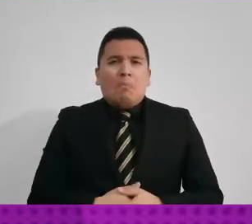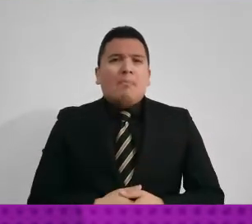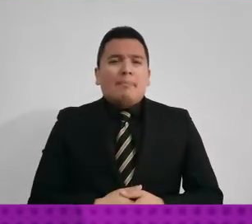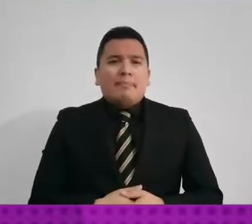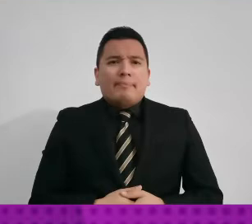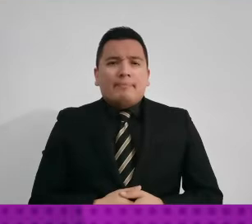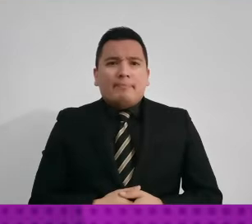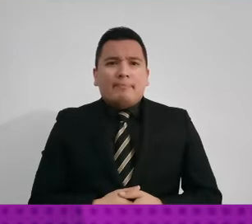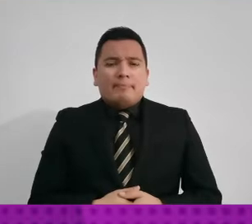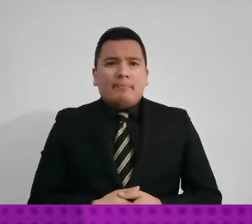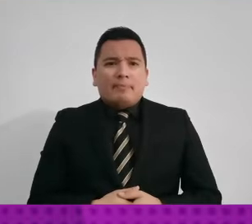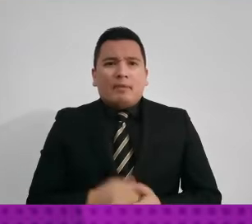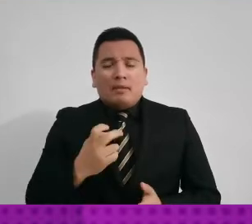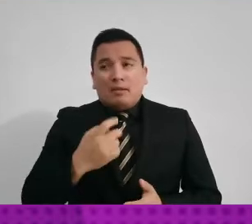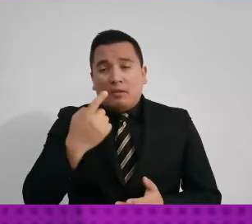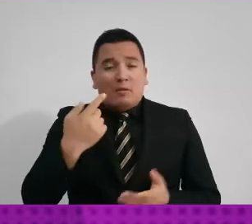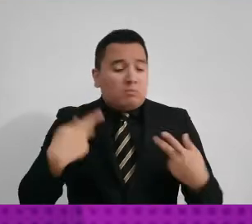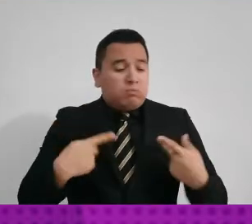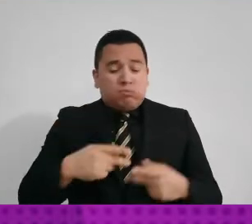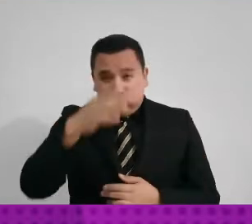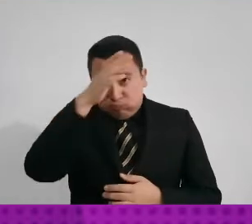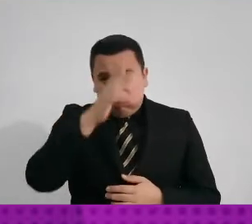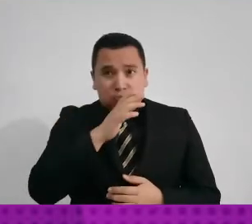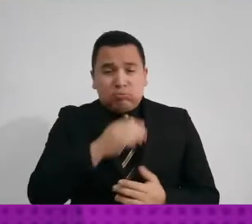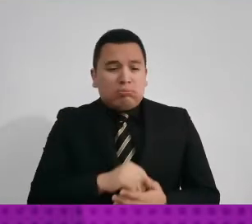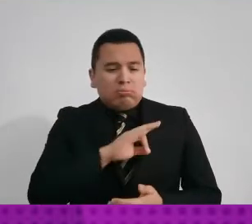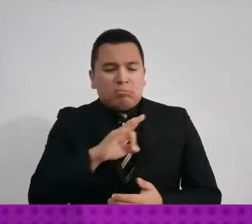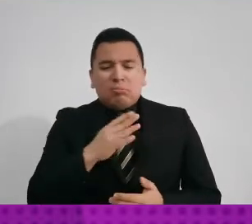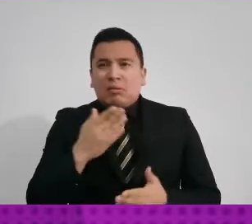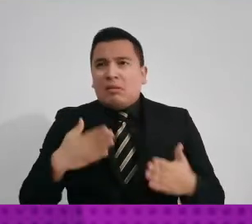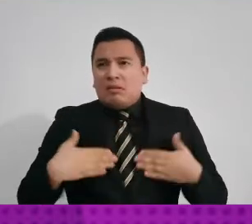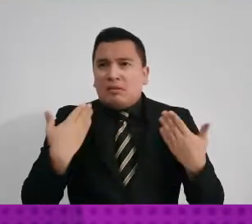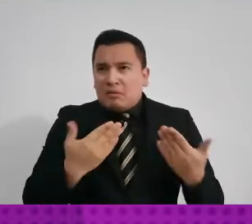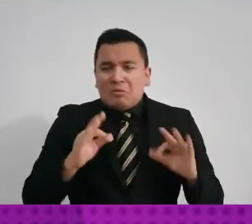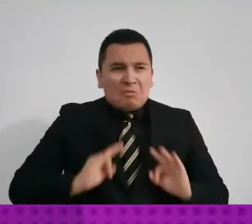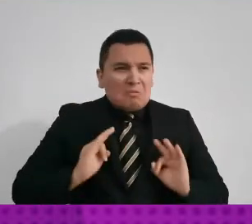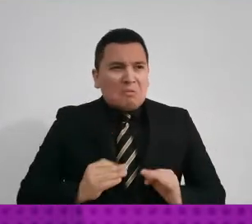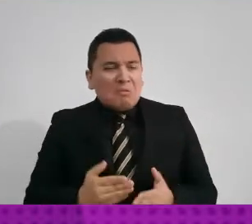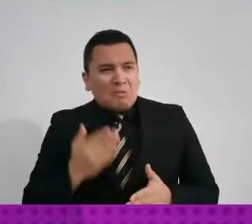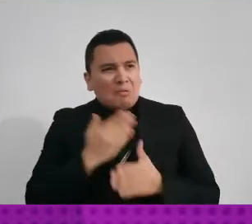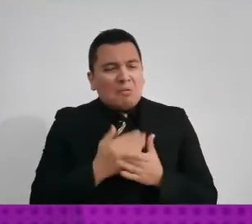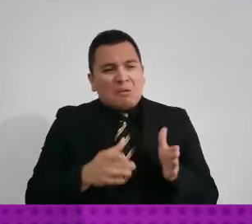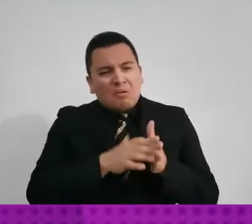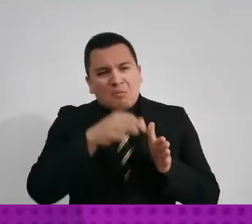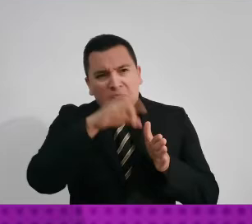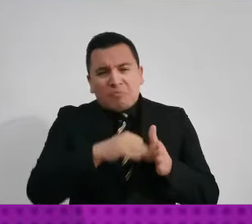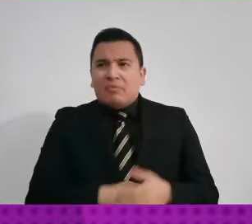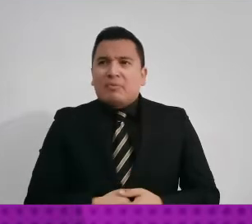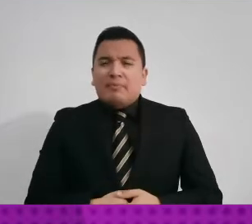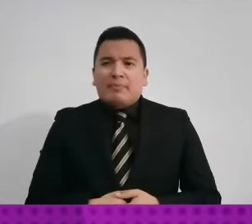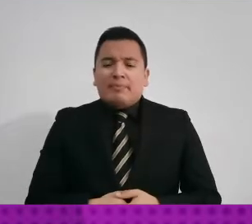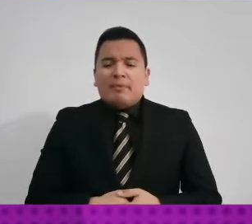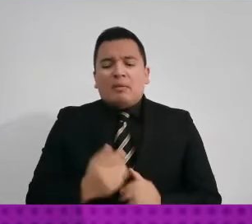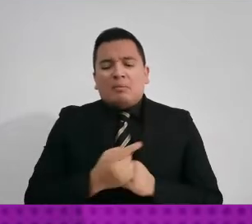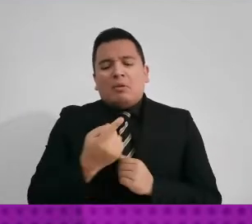creo que le dirá a la ciudadanía coahuilense que puede ir a votar con toda tranquilidad, con toda seguridad, de